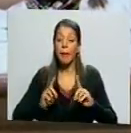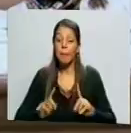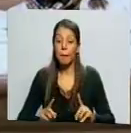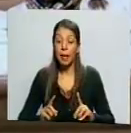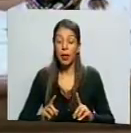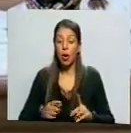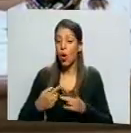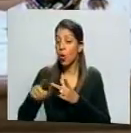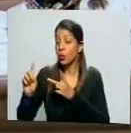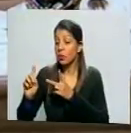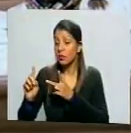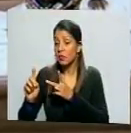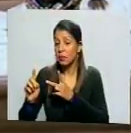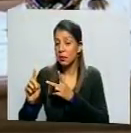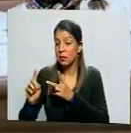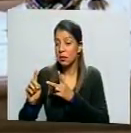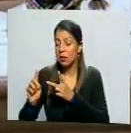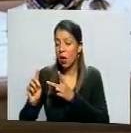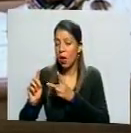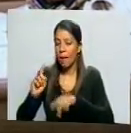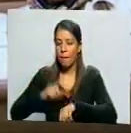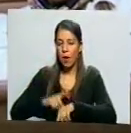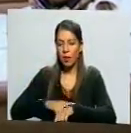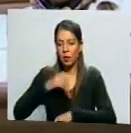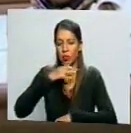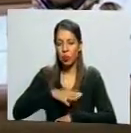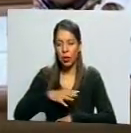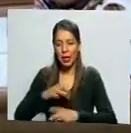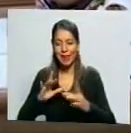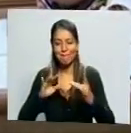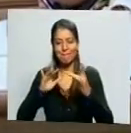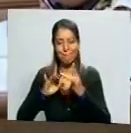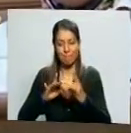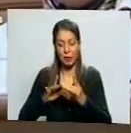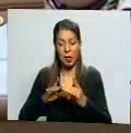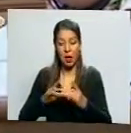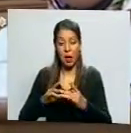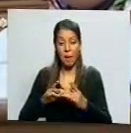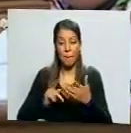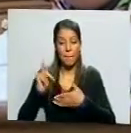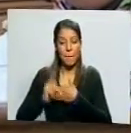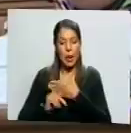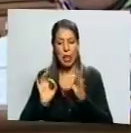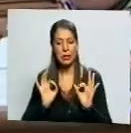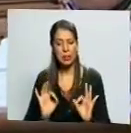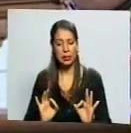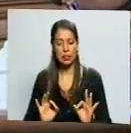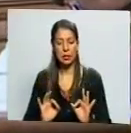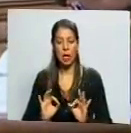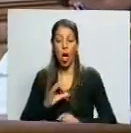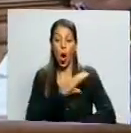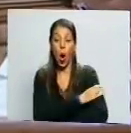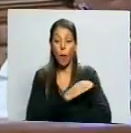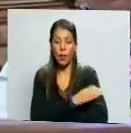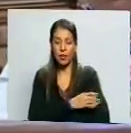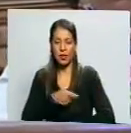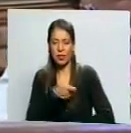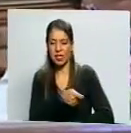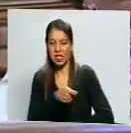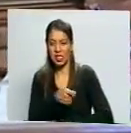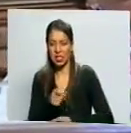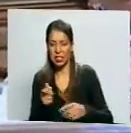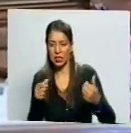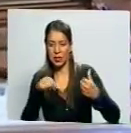vista coyuntural, desde el punto de vista táctico, la guerra económica que se ha generado contra